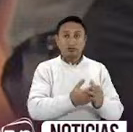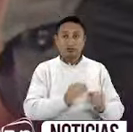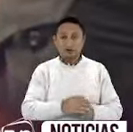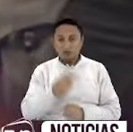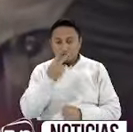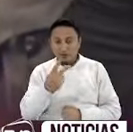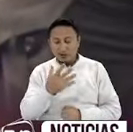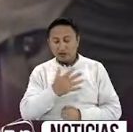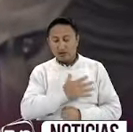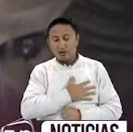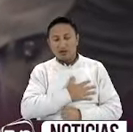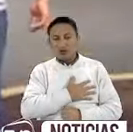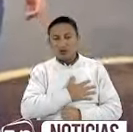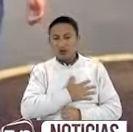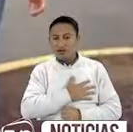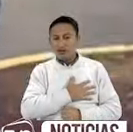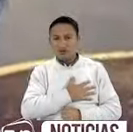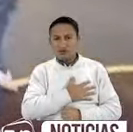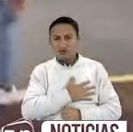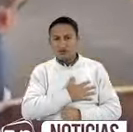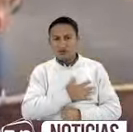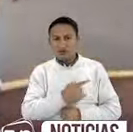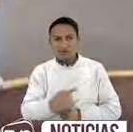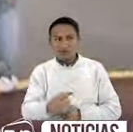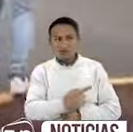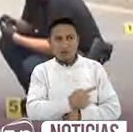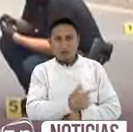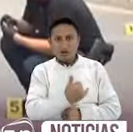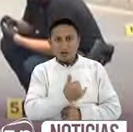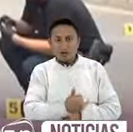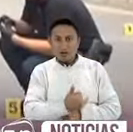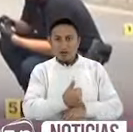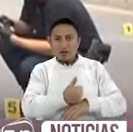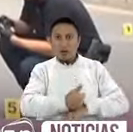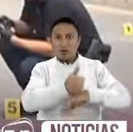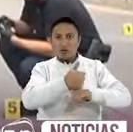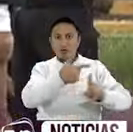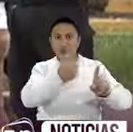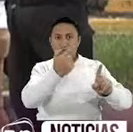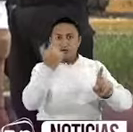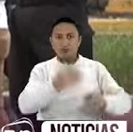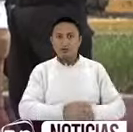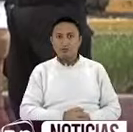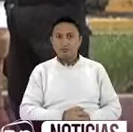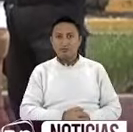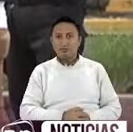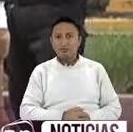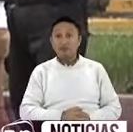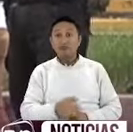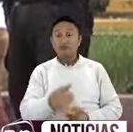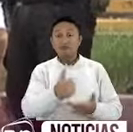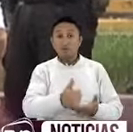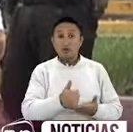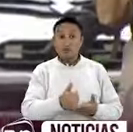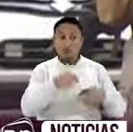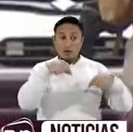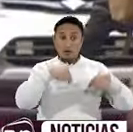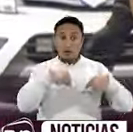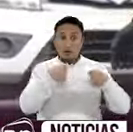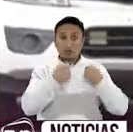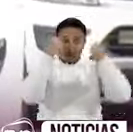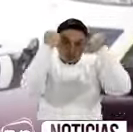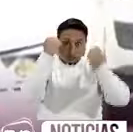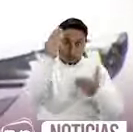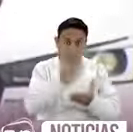mostraron consternados por este nuevo caso contra las autoridades que luchan para mermar el accionar de grupos